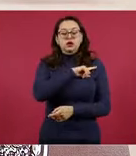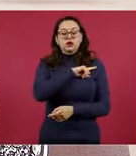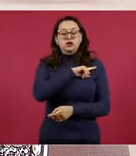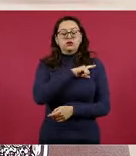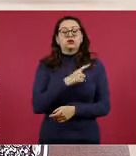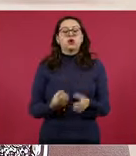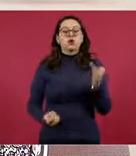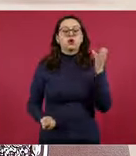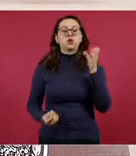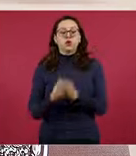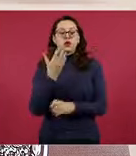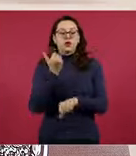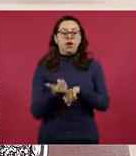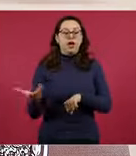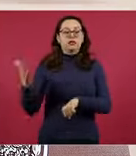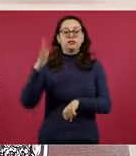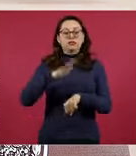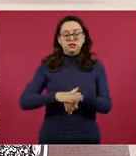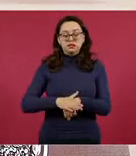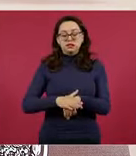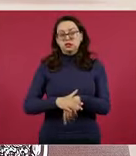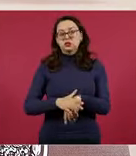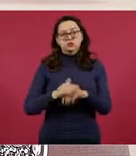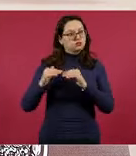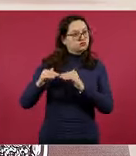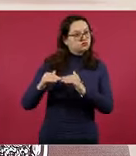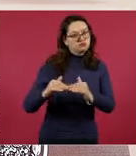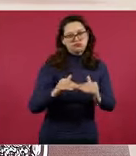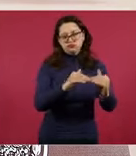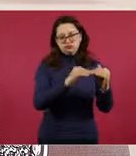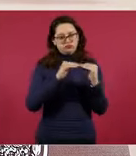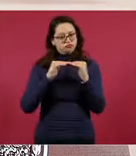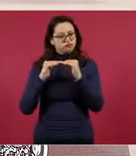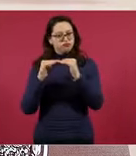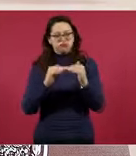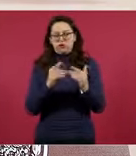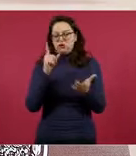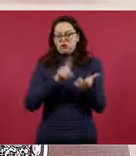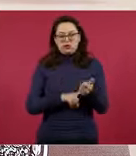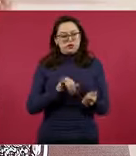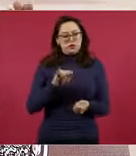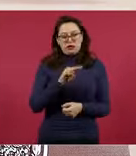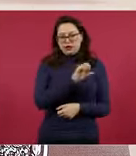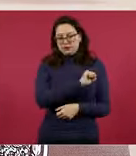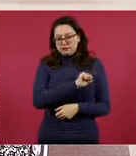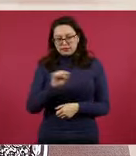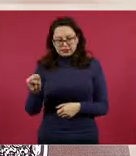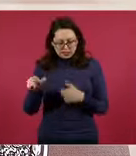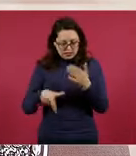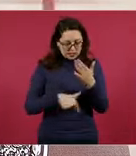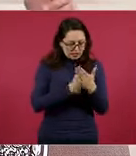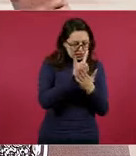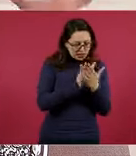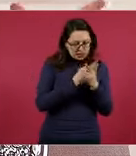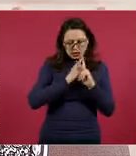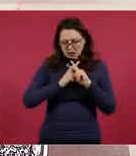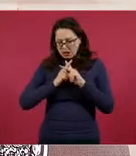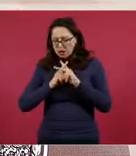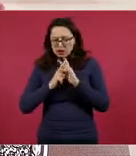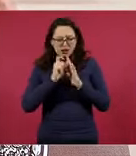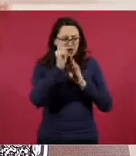el sistema de administración de insumos único, que es el que utiliza el Seguro Social. Se hicieron los cálculos promedios mensuales en